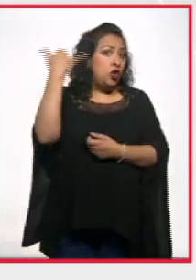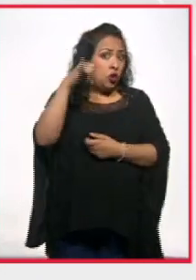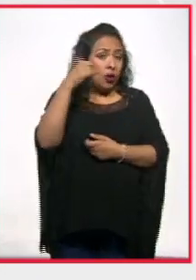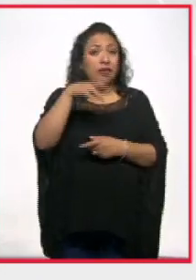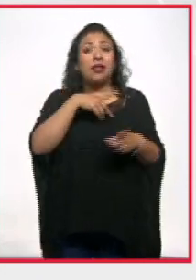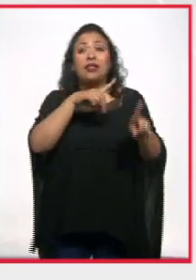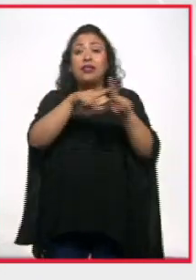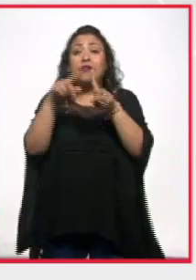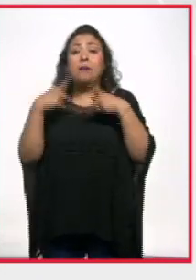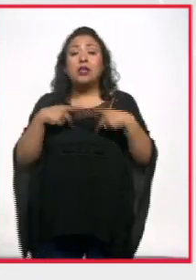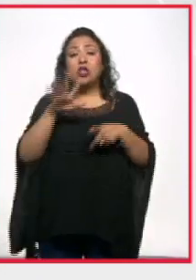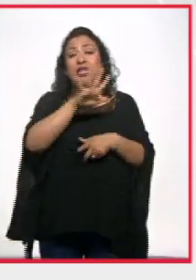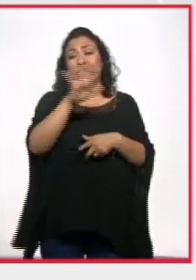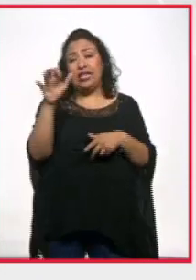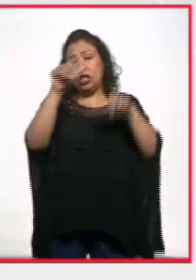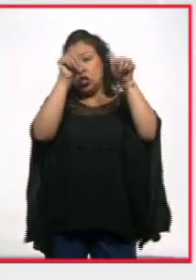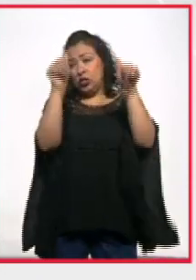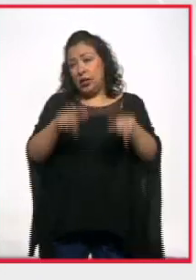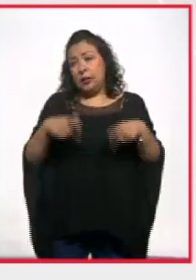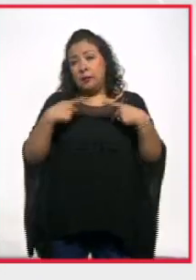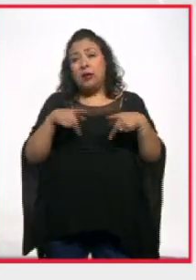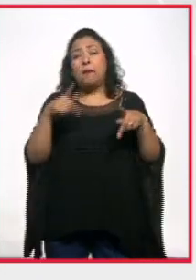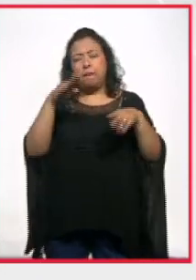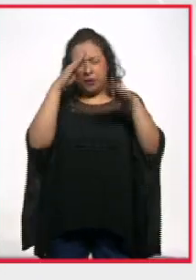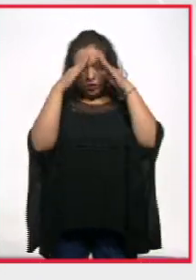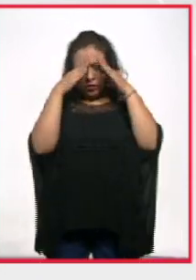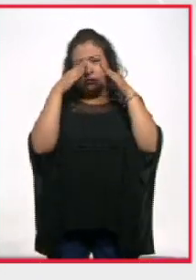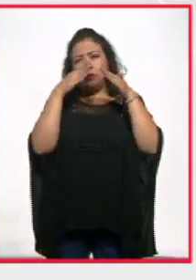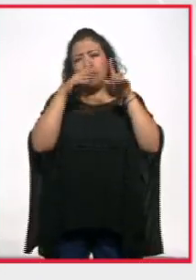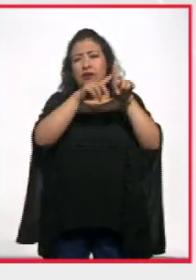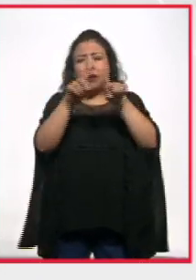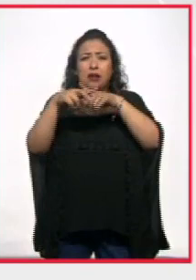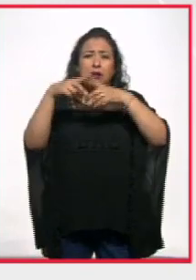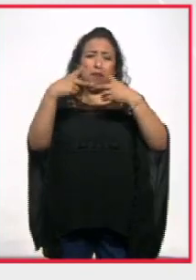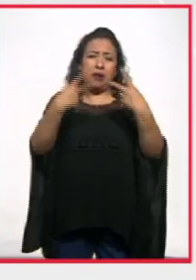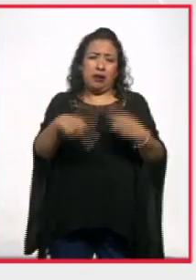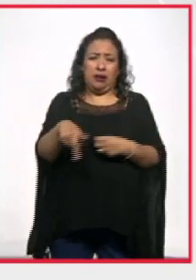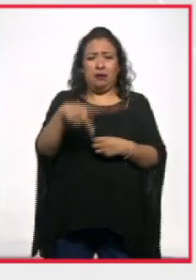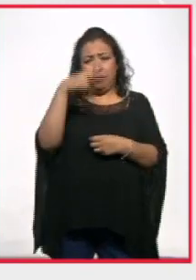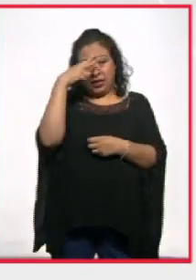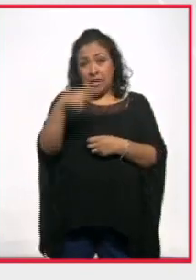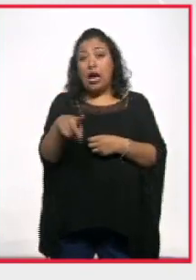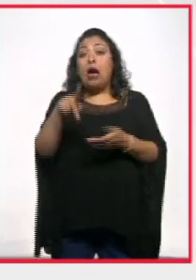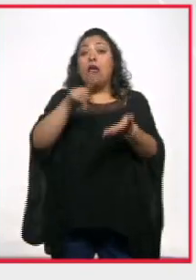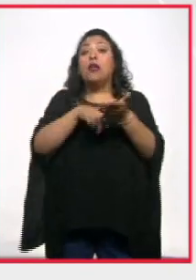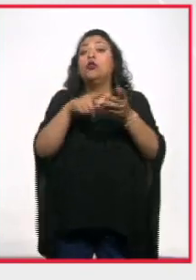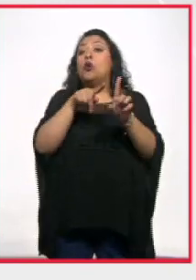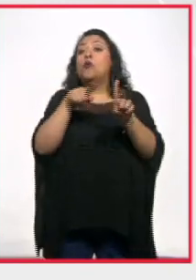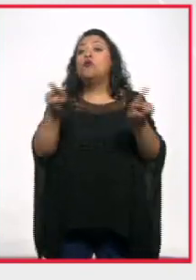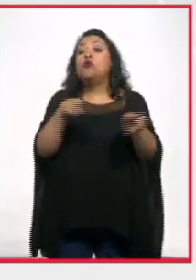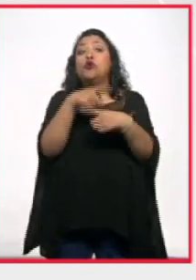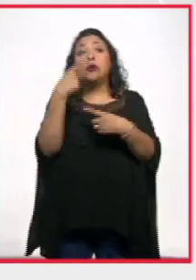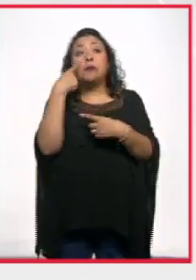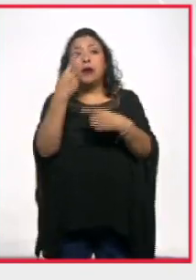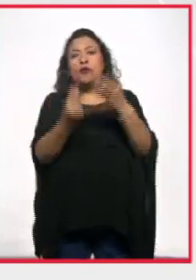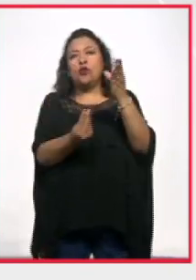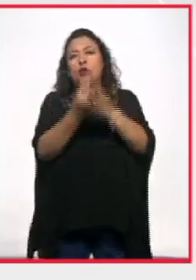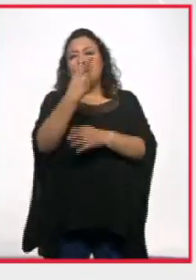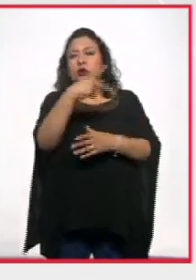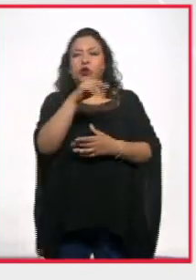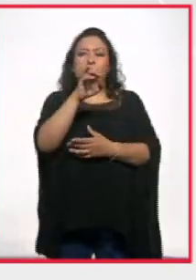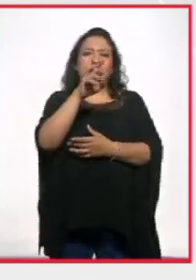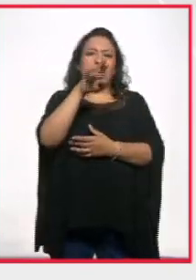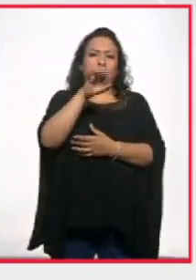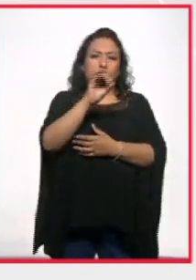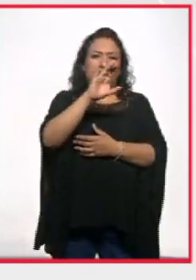500 artistas participarán en la reflexión sobre la diversidad mexicana desde su música, con el estreno de obra, la interpretación de piezas de Carlos